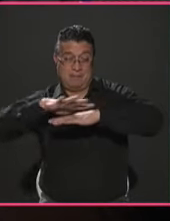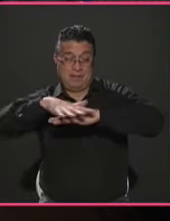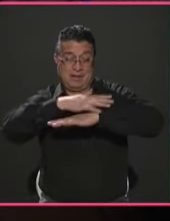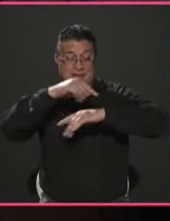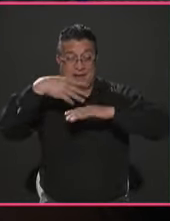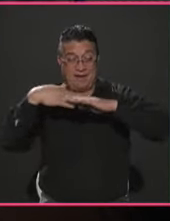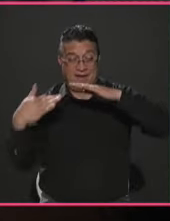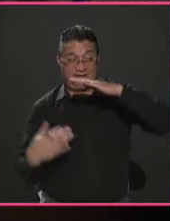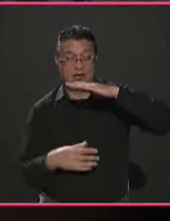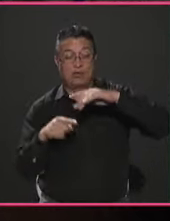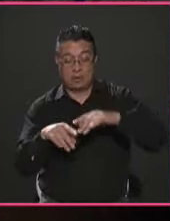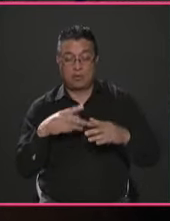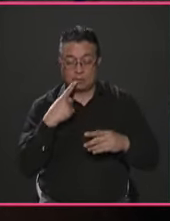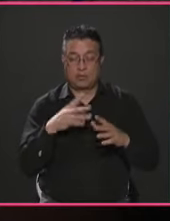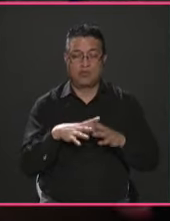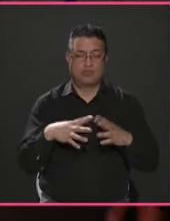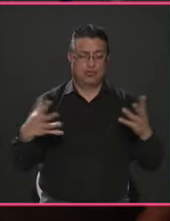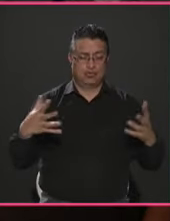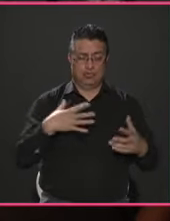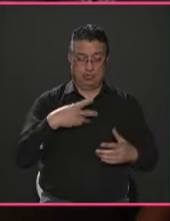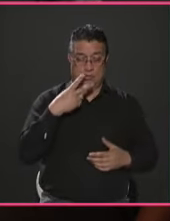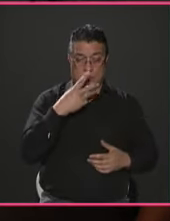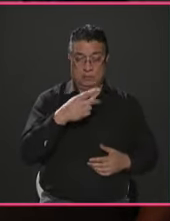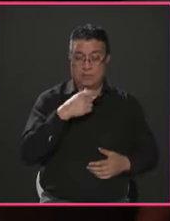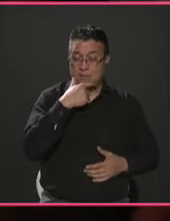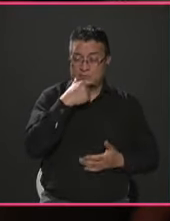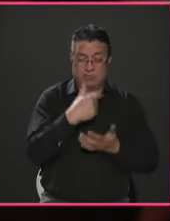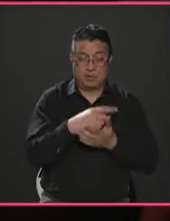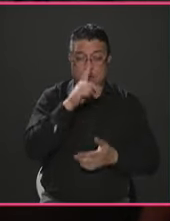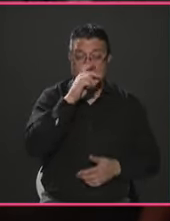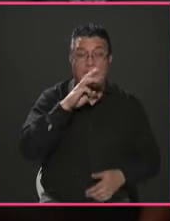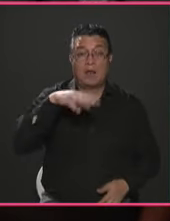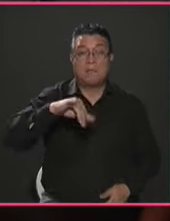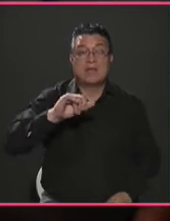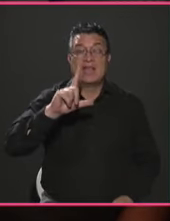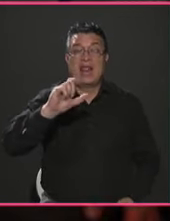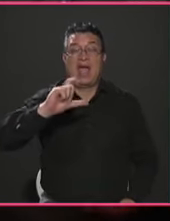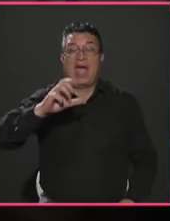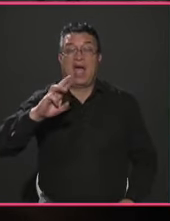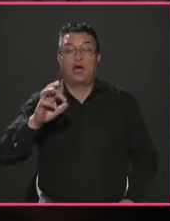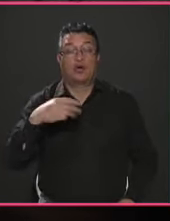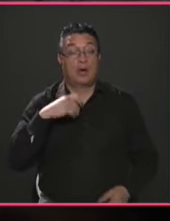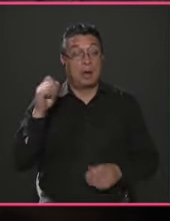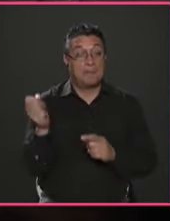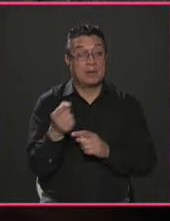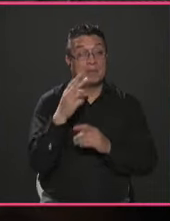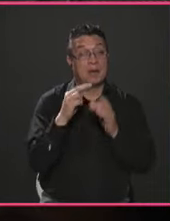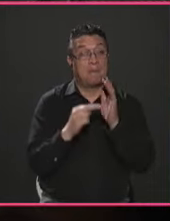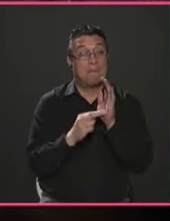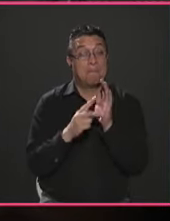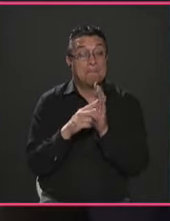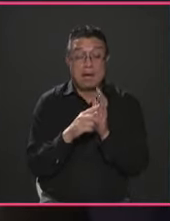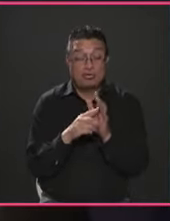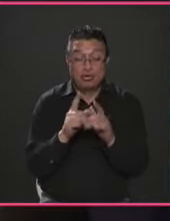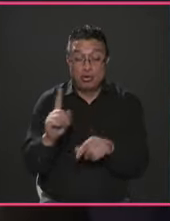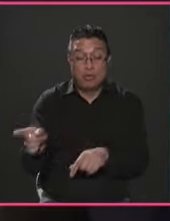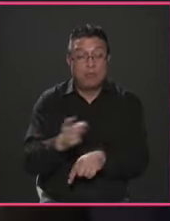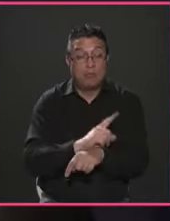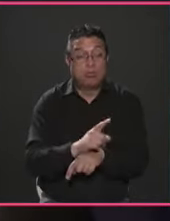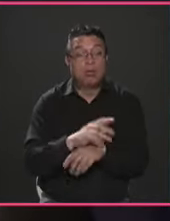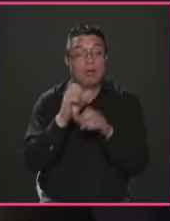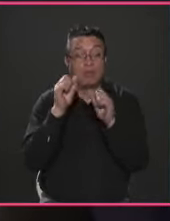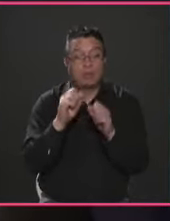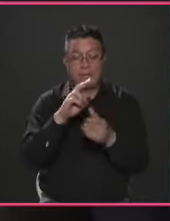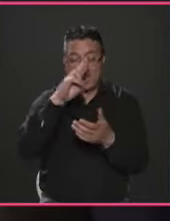milagro no era posible que en el primer paso del algoritmo que